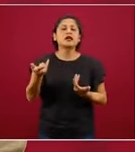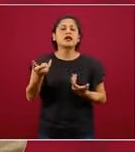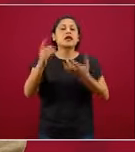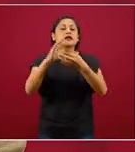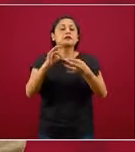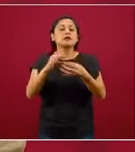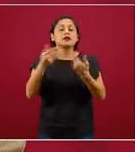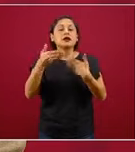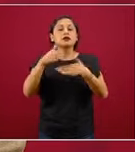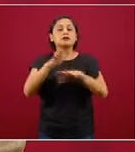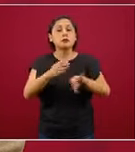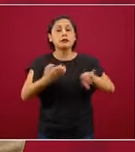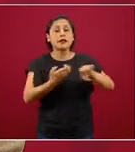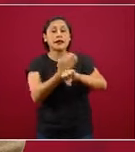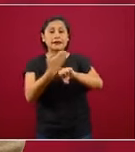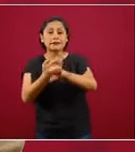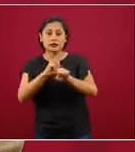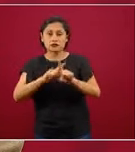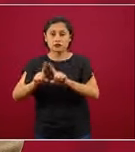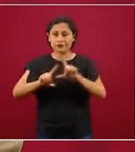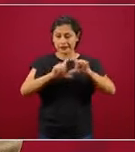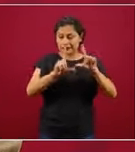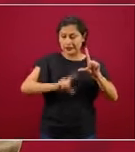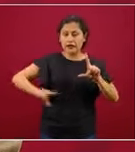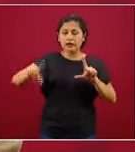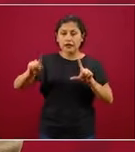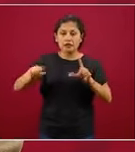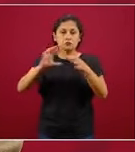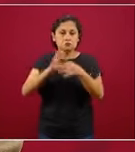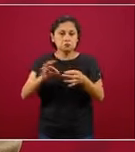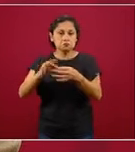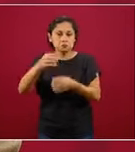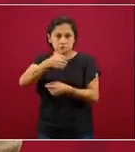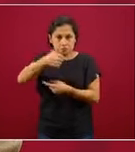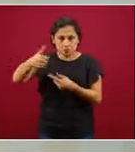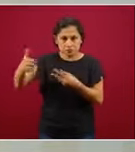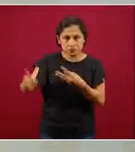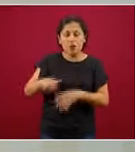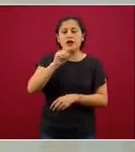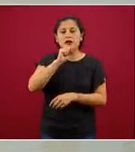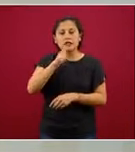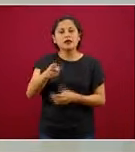estados y los retos que enfrentan las autoridades sanitarias estatales